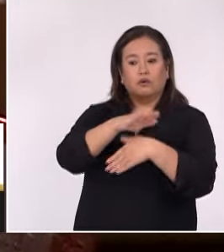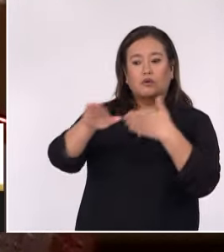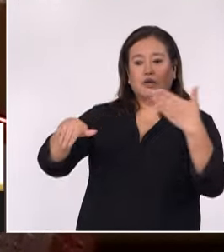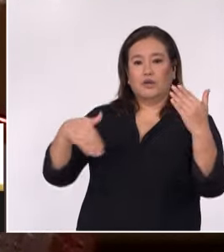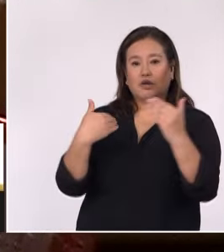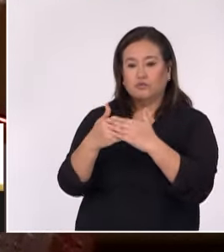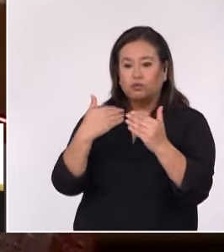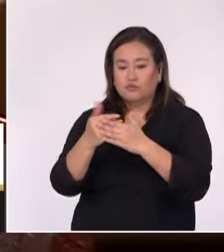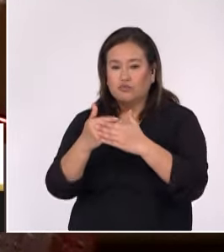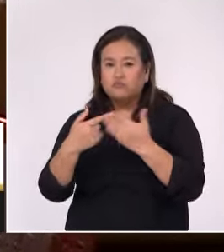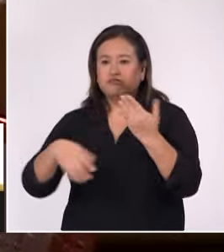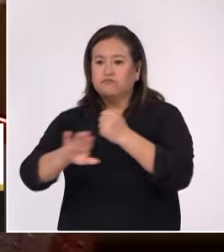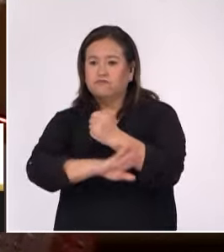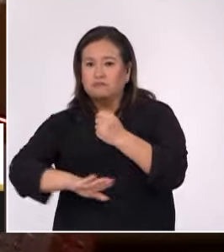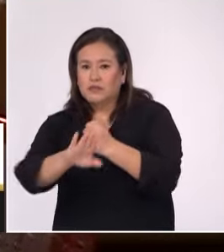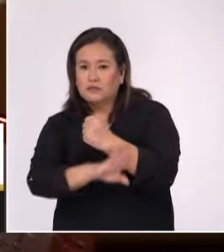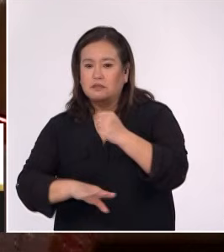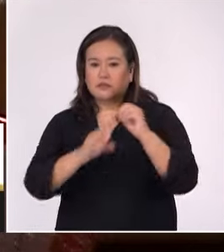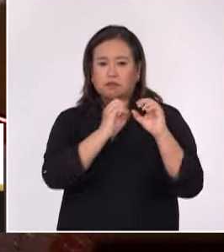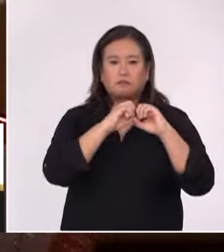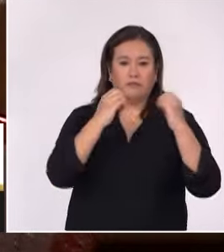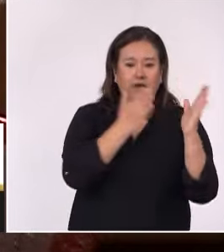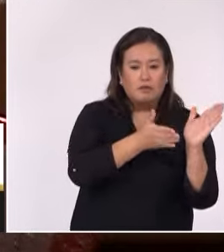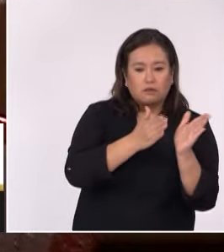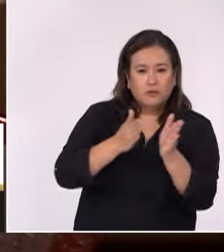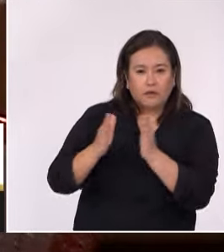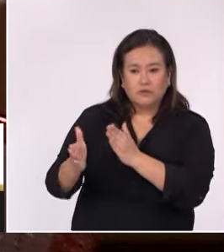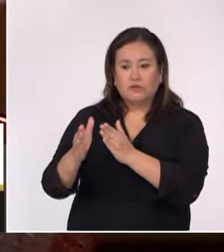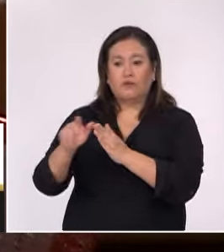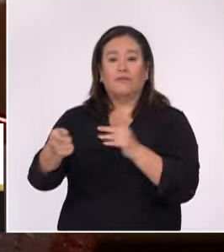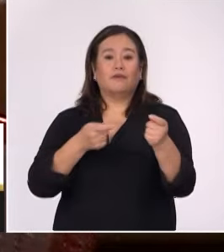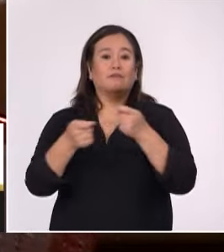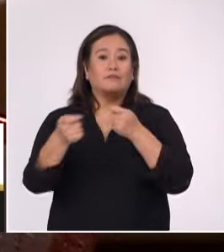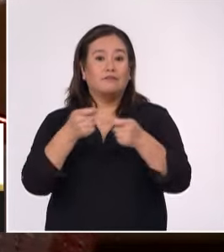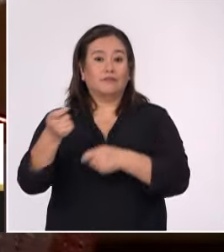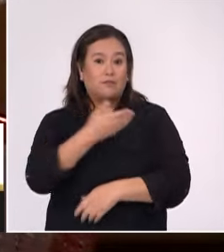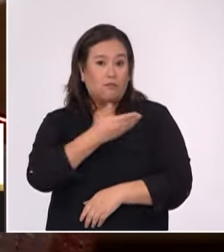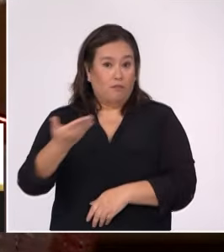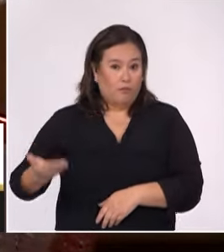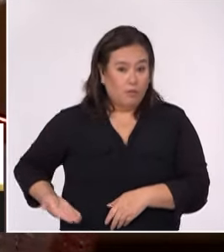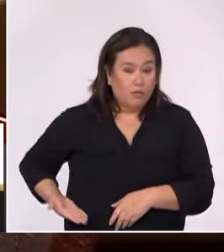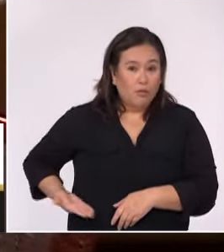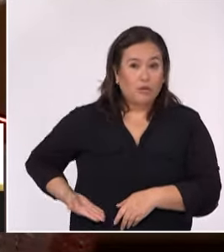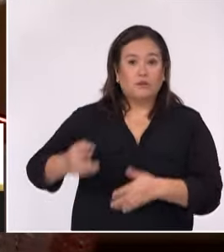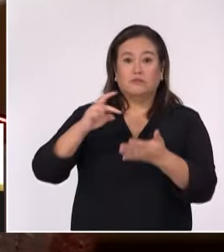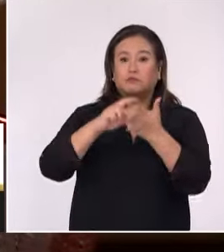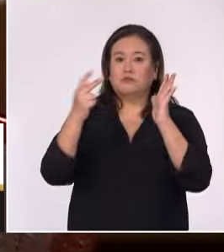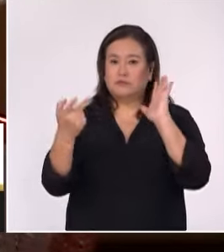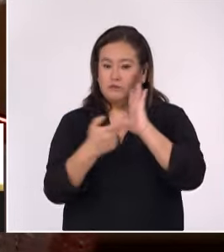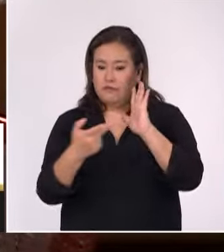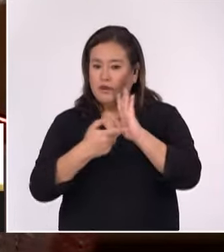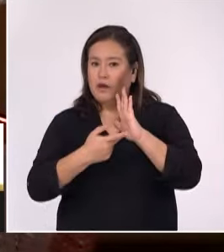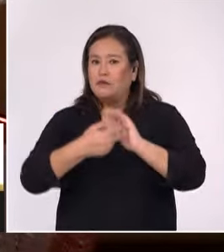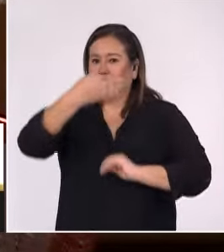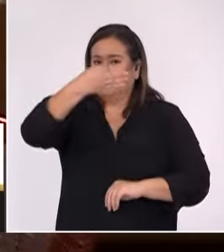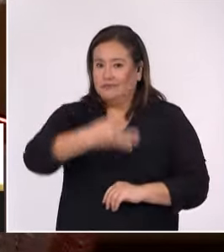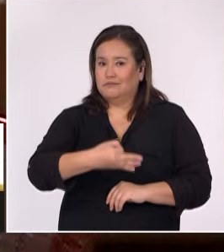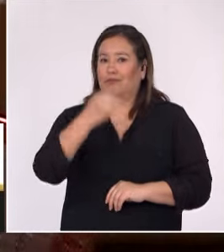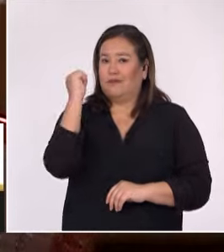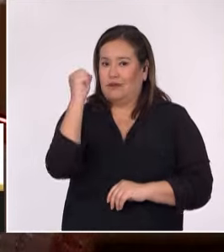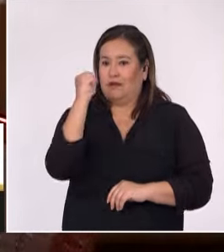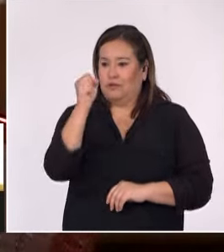de organización y actuación de la administración pública, constituyen también auténticos derechos